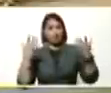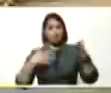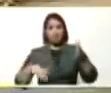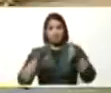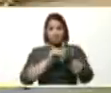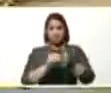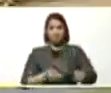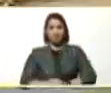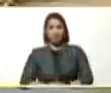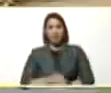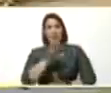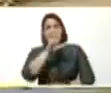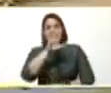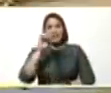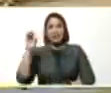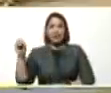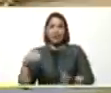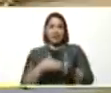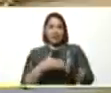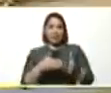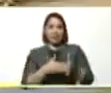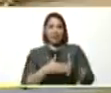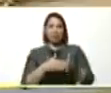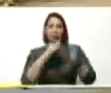vez. 500.000 viviendas.